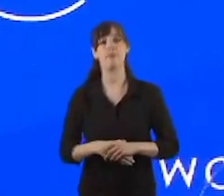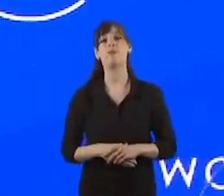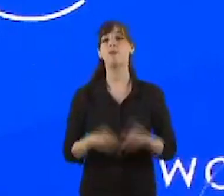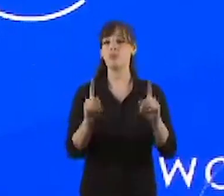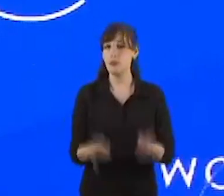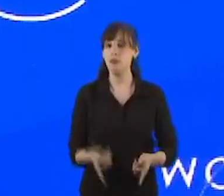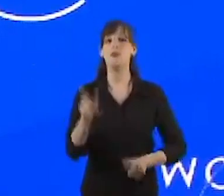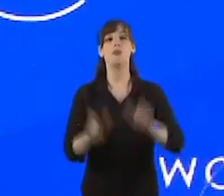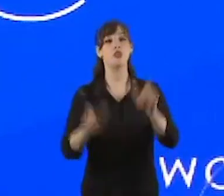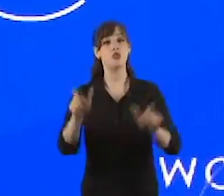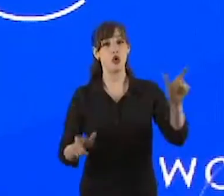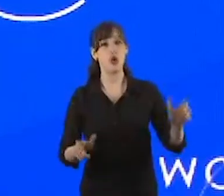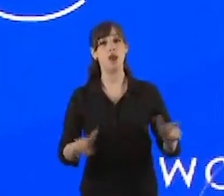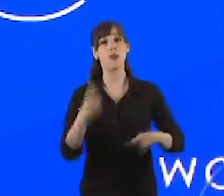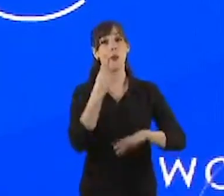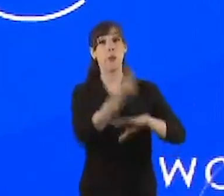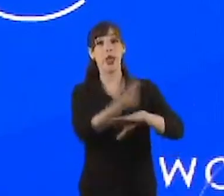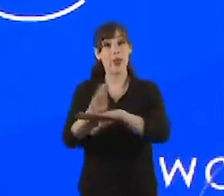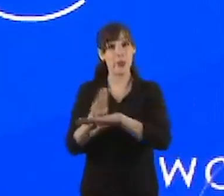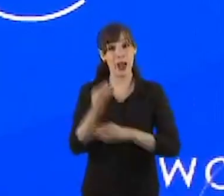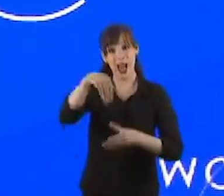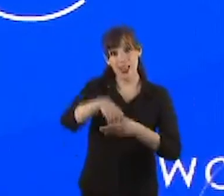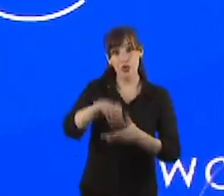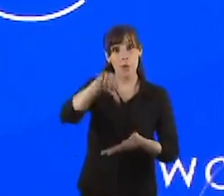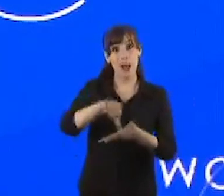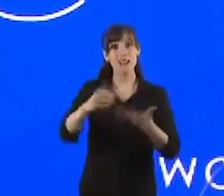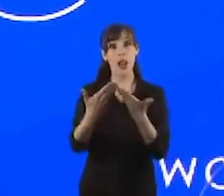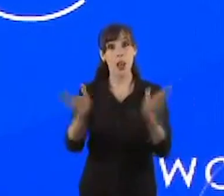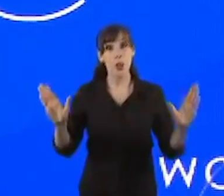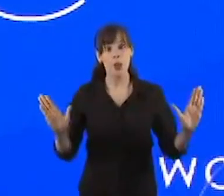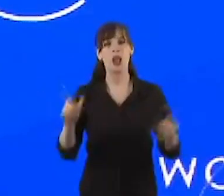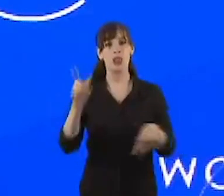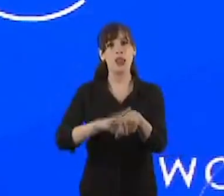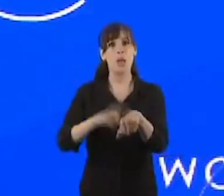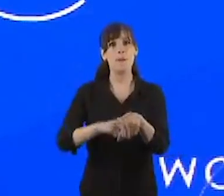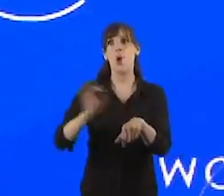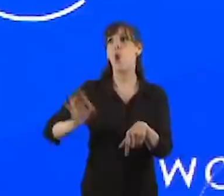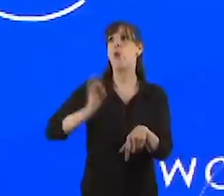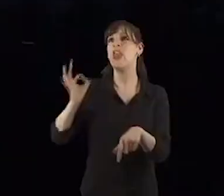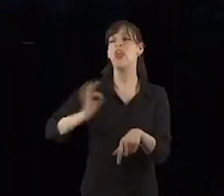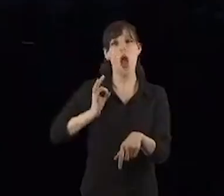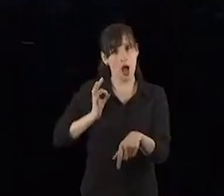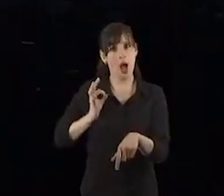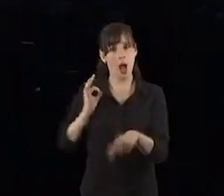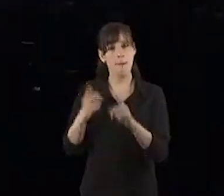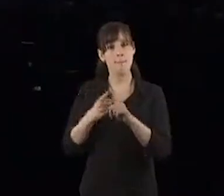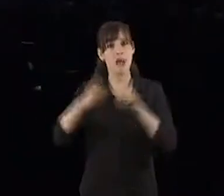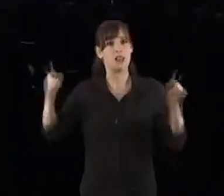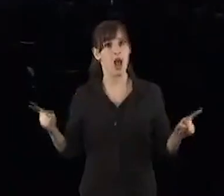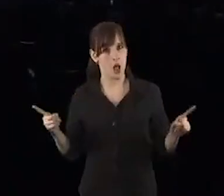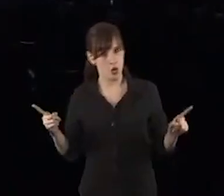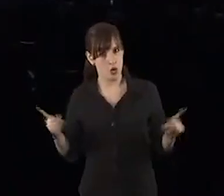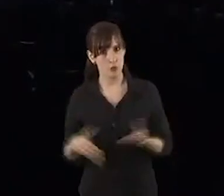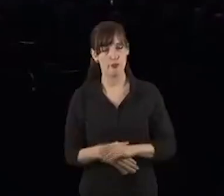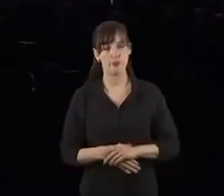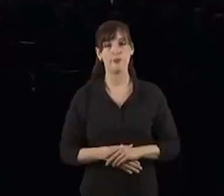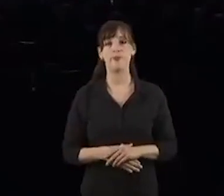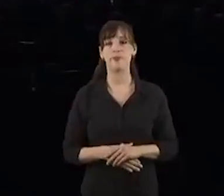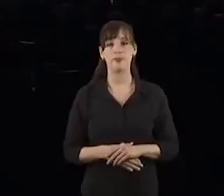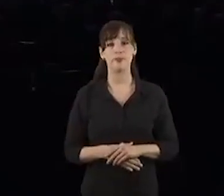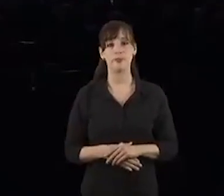los ciudadanos de los países libres viven un 25% más que los ciudadanos de los países reprimidos. Ahora